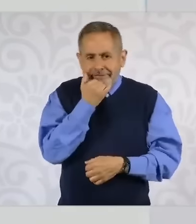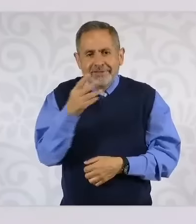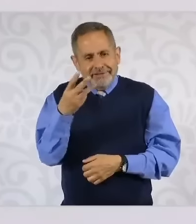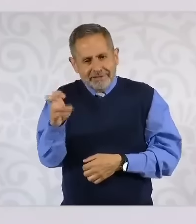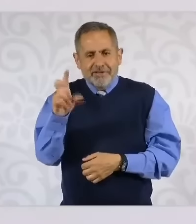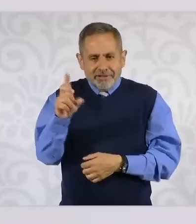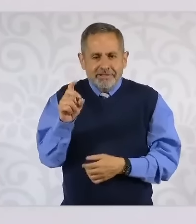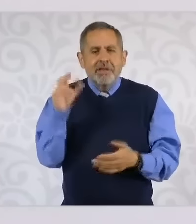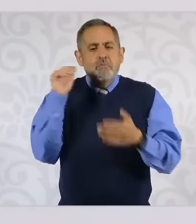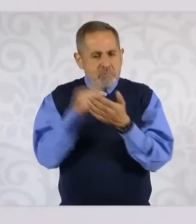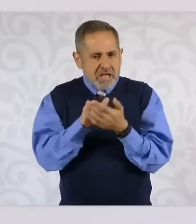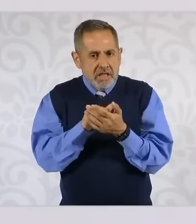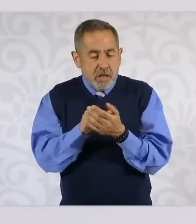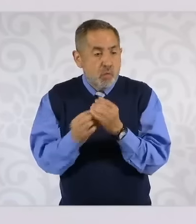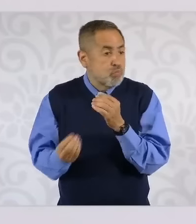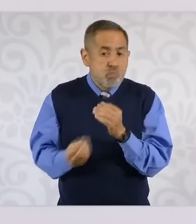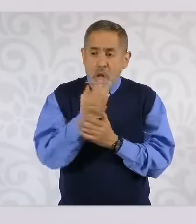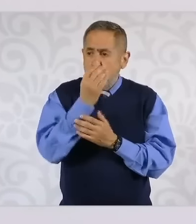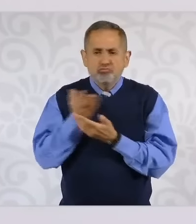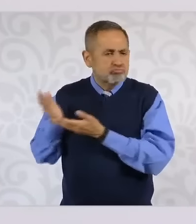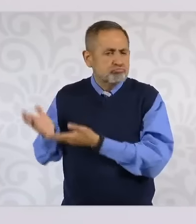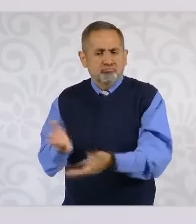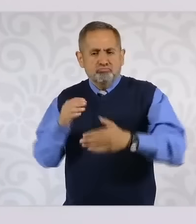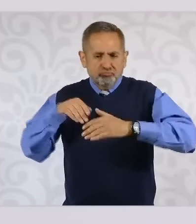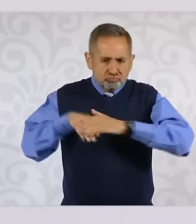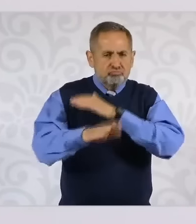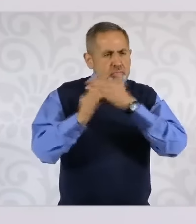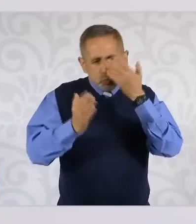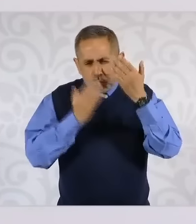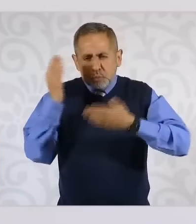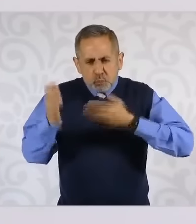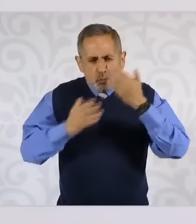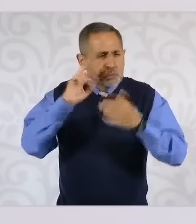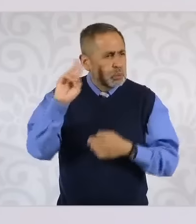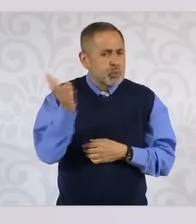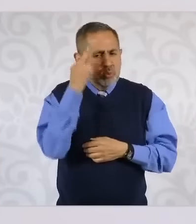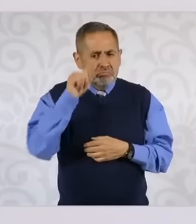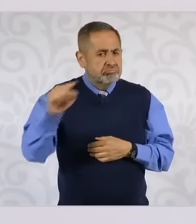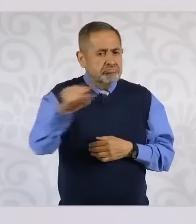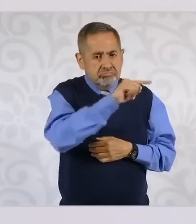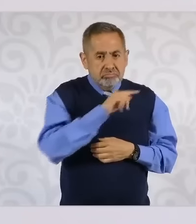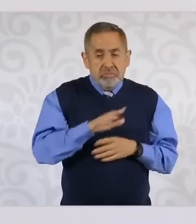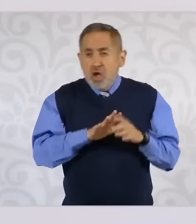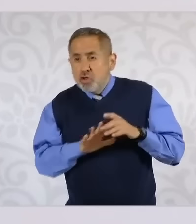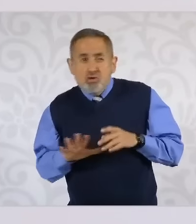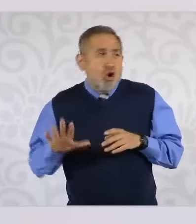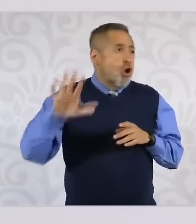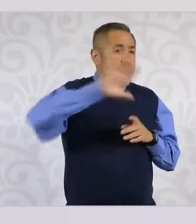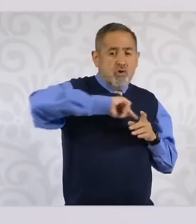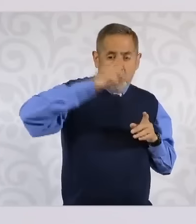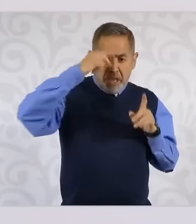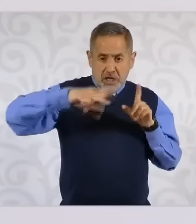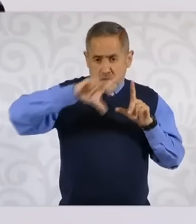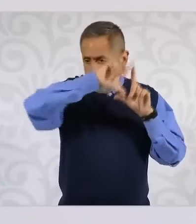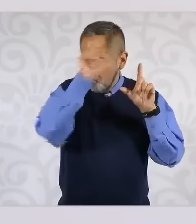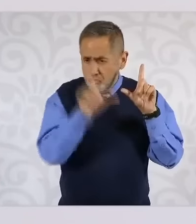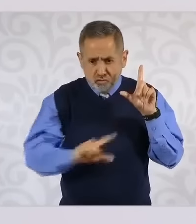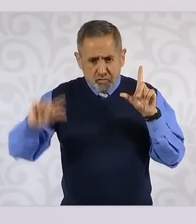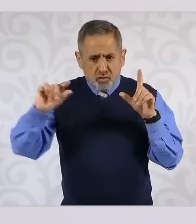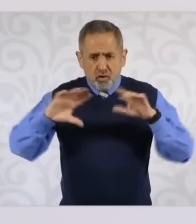330 mil lugares nuevos de universidad para universitarios en todo el país y se